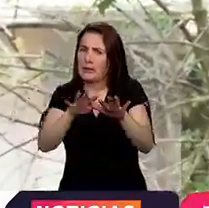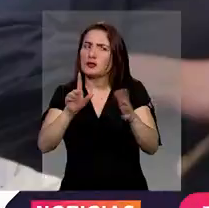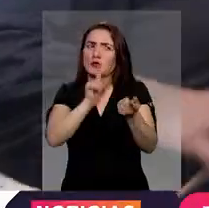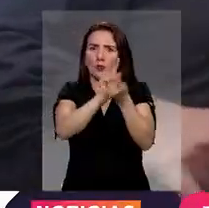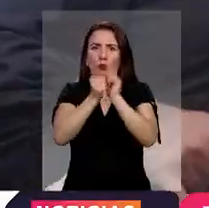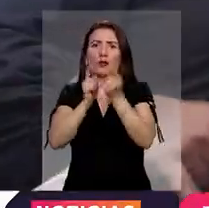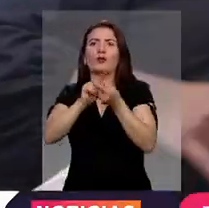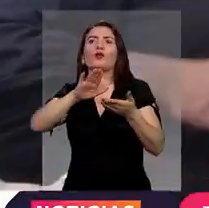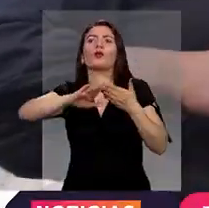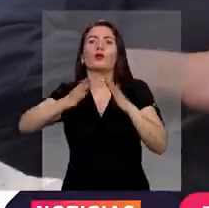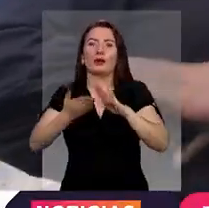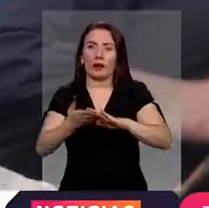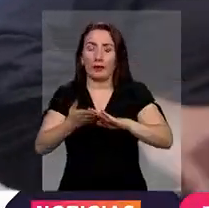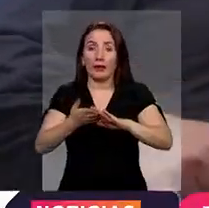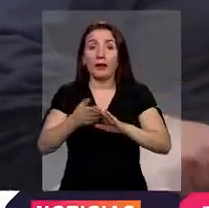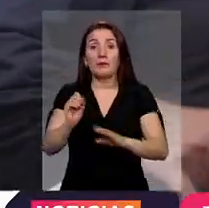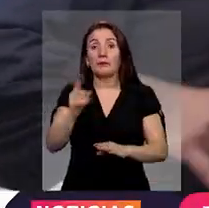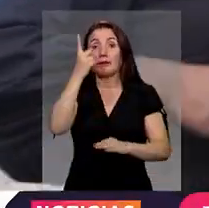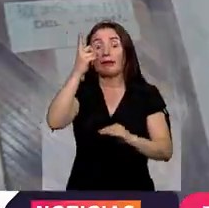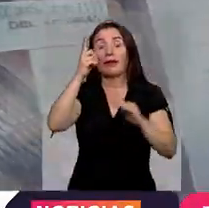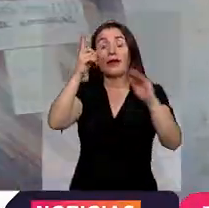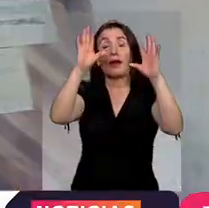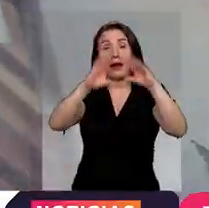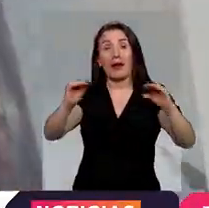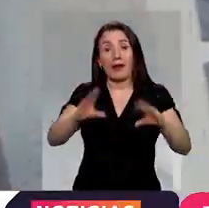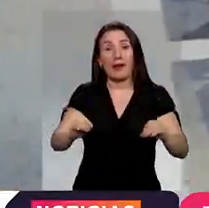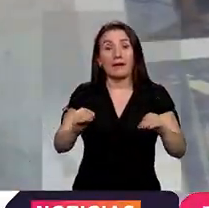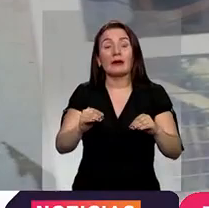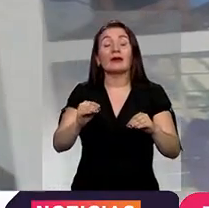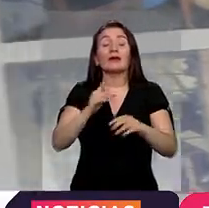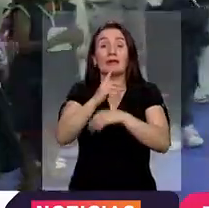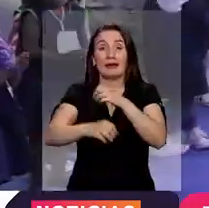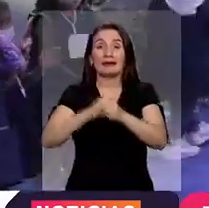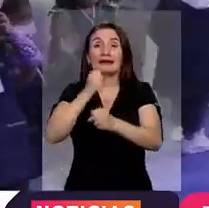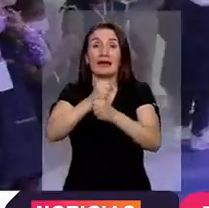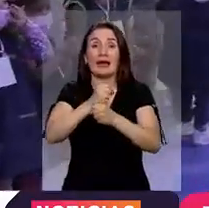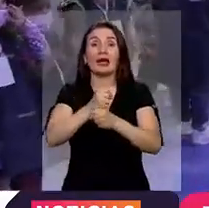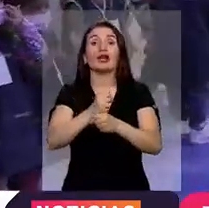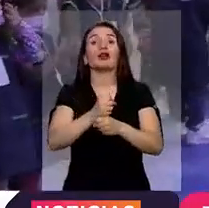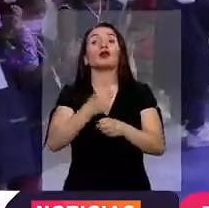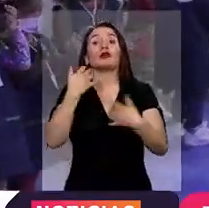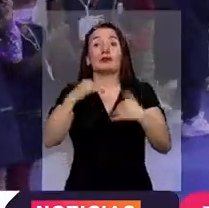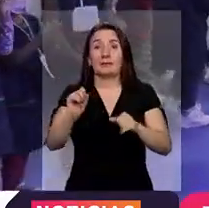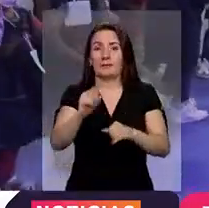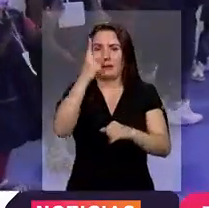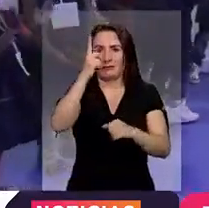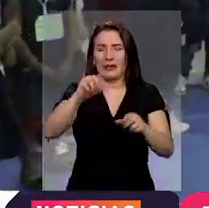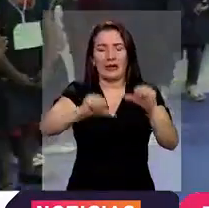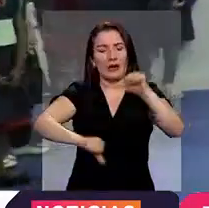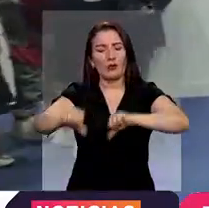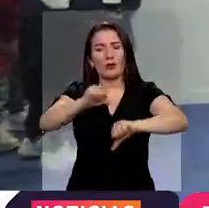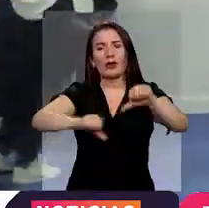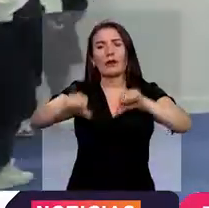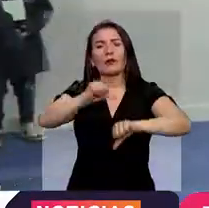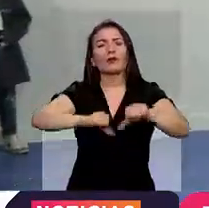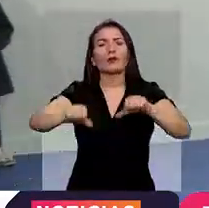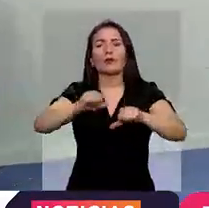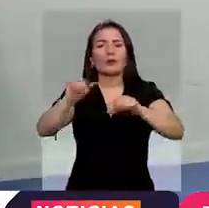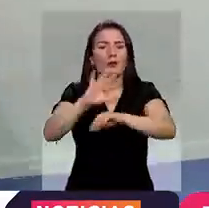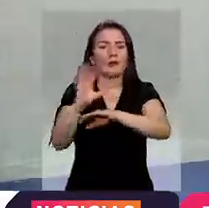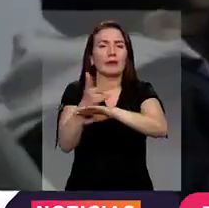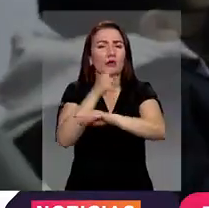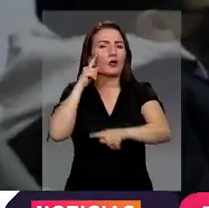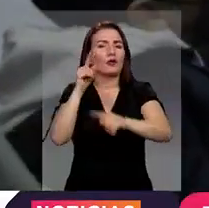de las comunidades. Para este primer aniversario, el Instituto Distrital de las Artes inauguró el primer laboratorio artístico en el país,